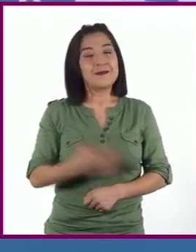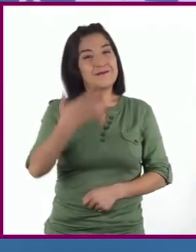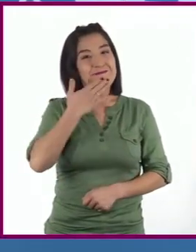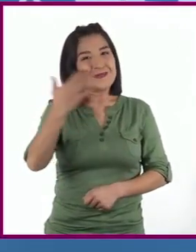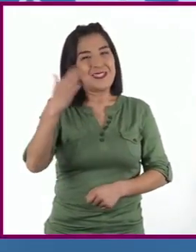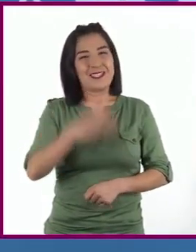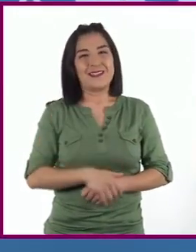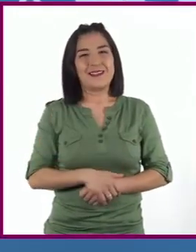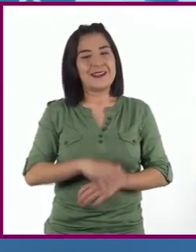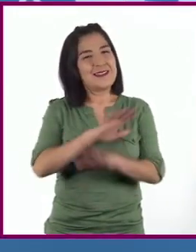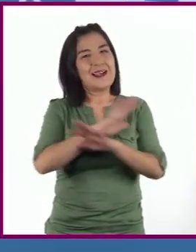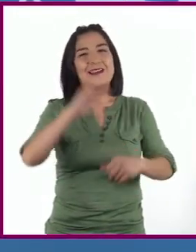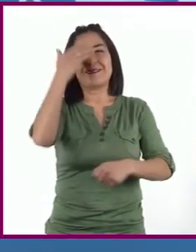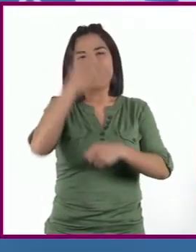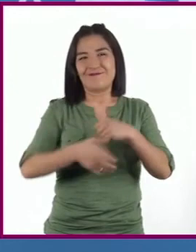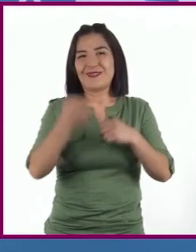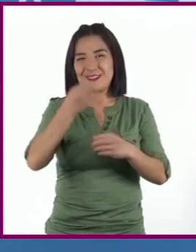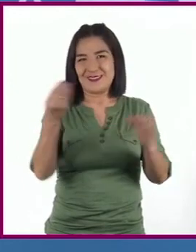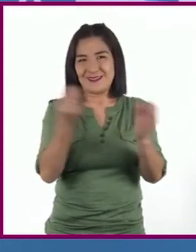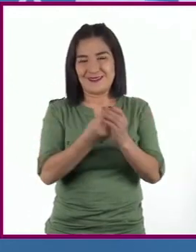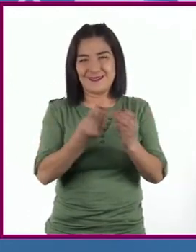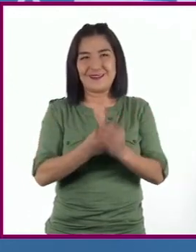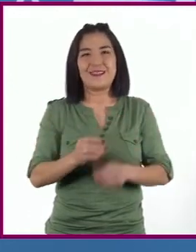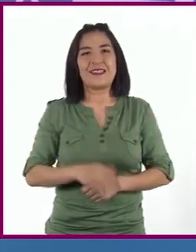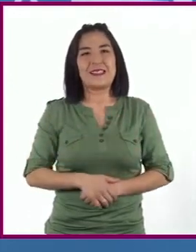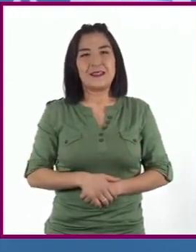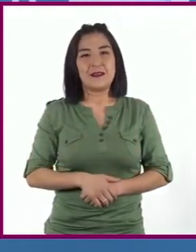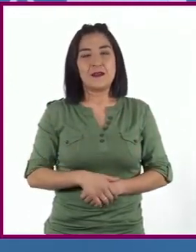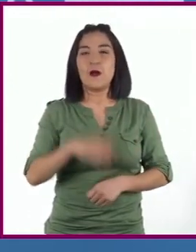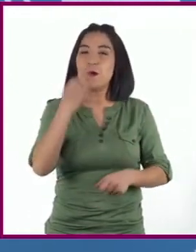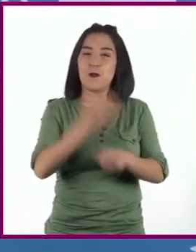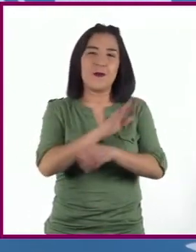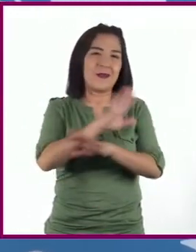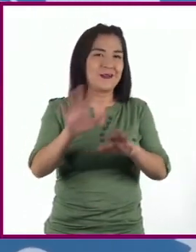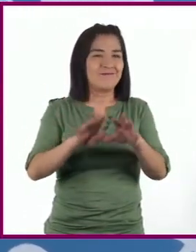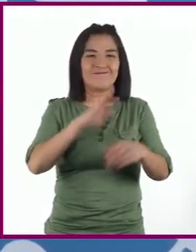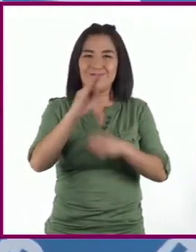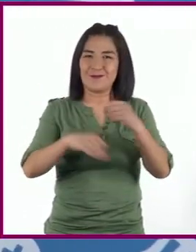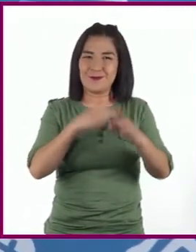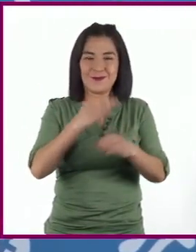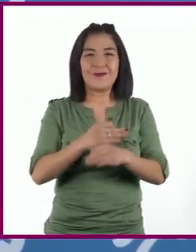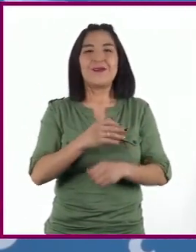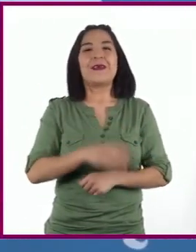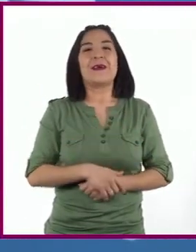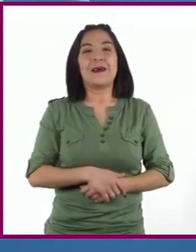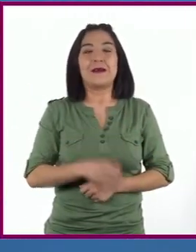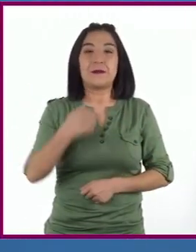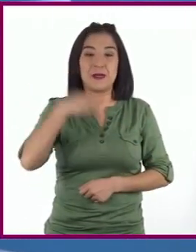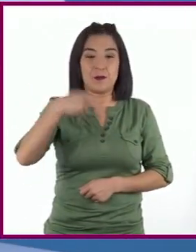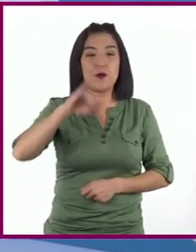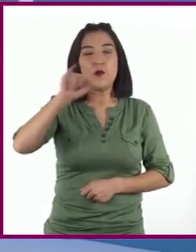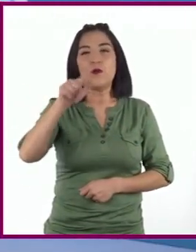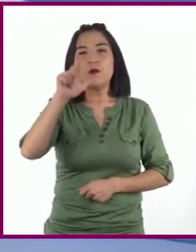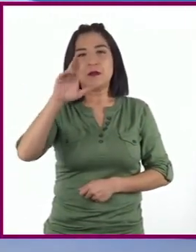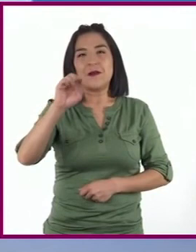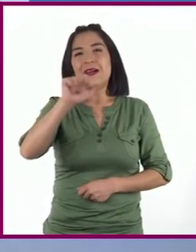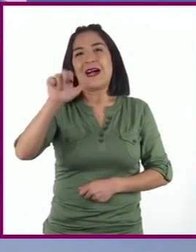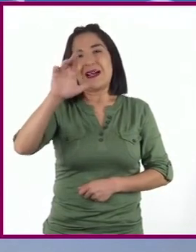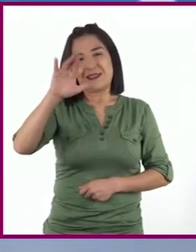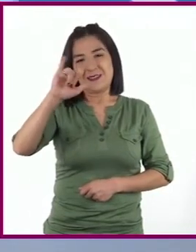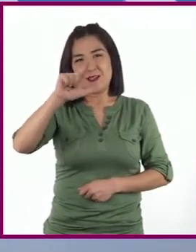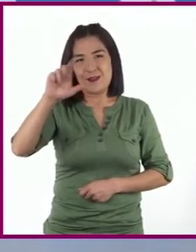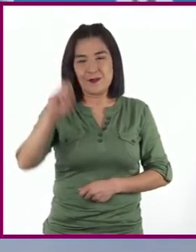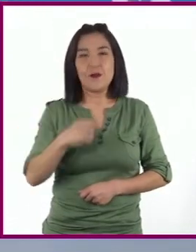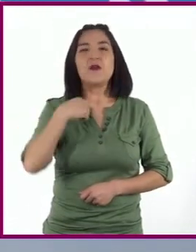¡Excelente! Llegamos al final de esta clase. Esto ha sido todo por el día de hoy. Mi nombre es Julio Carrillo. Les